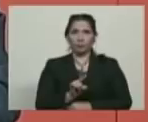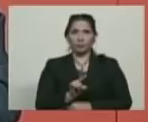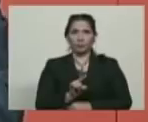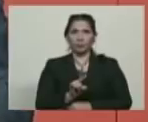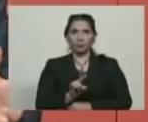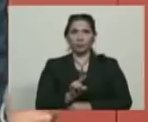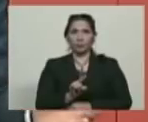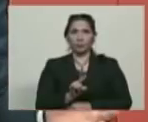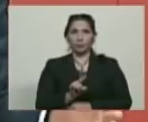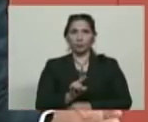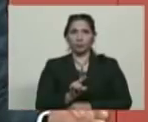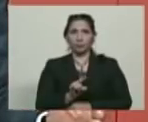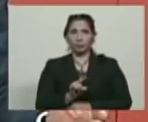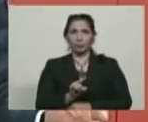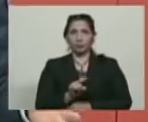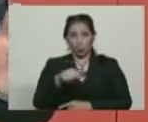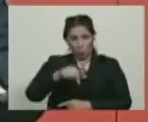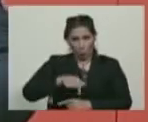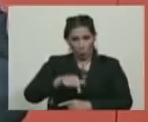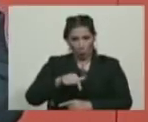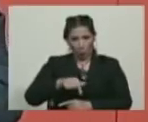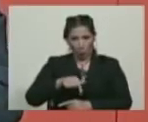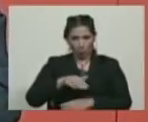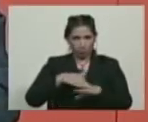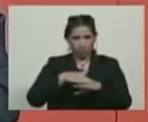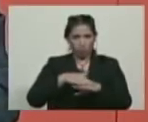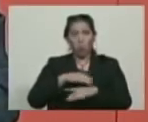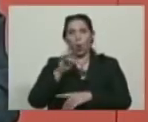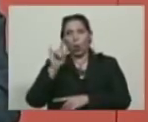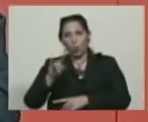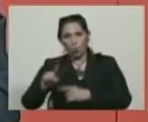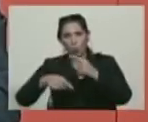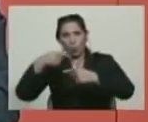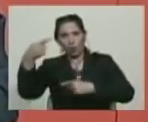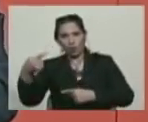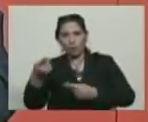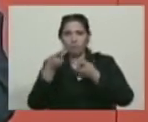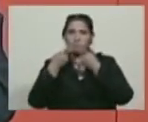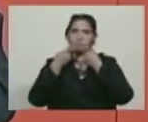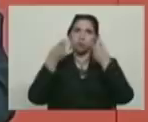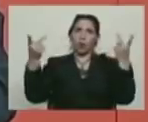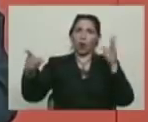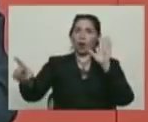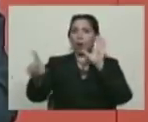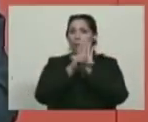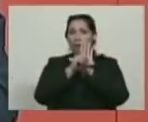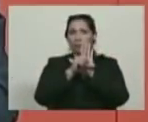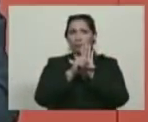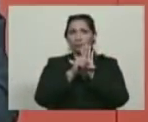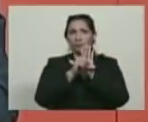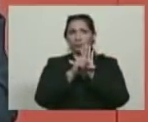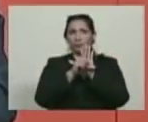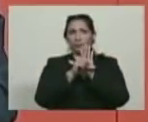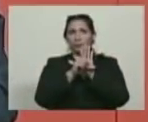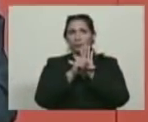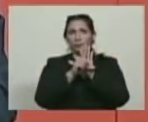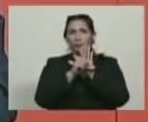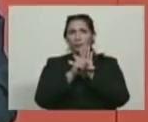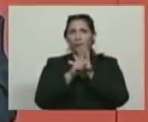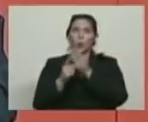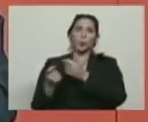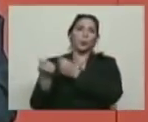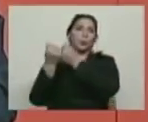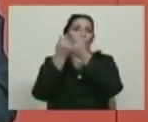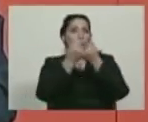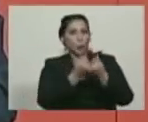estará a partir del día de hoy y el día lunes se publicará en gaceta oficial los costos